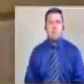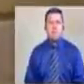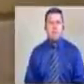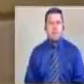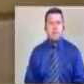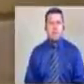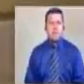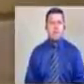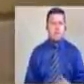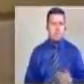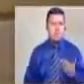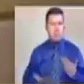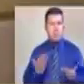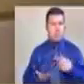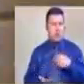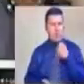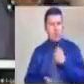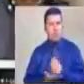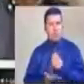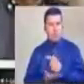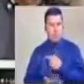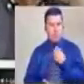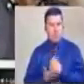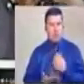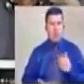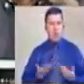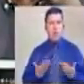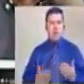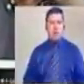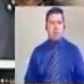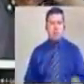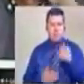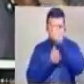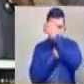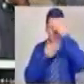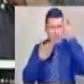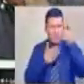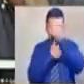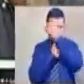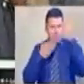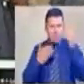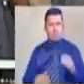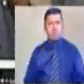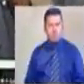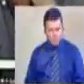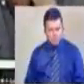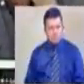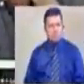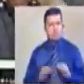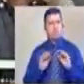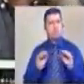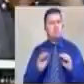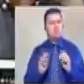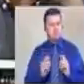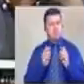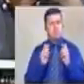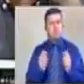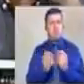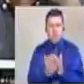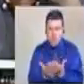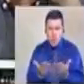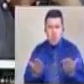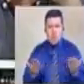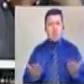La posibilidad y la obligación, más bien, de que la FARC tenga que denunciar y entregar los